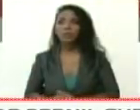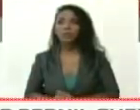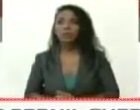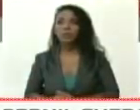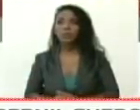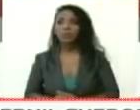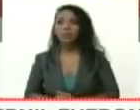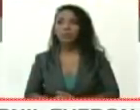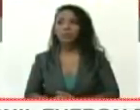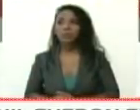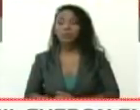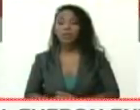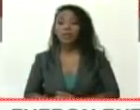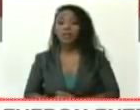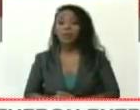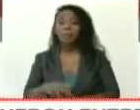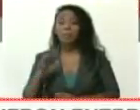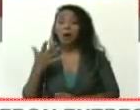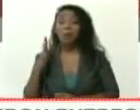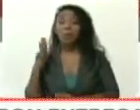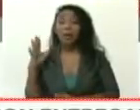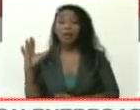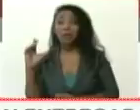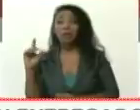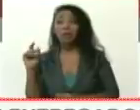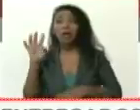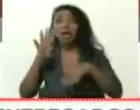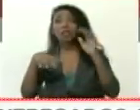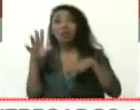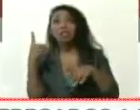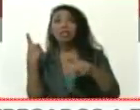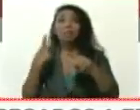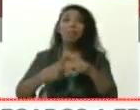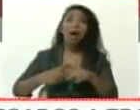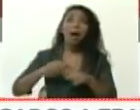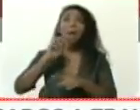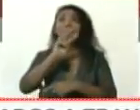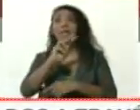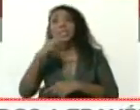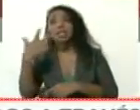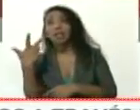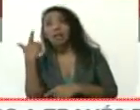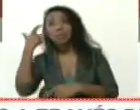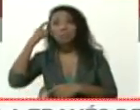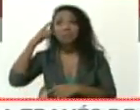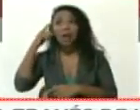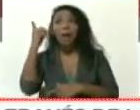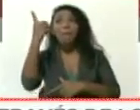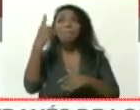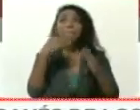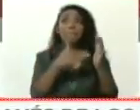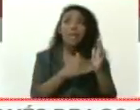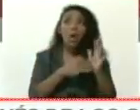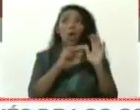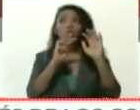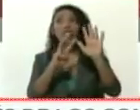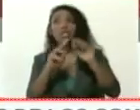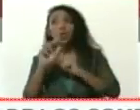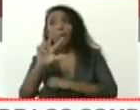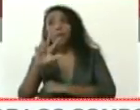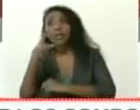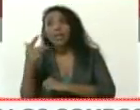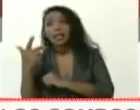1786, imagínense, fueron 14 más 23, ¿sí? Porque fue en 1823 que surgió la doctrina